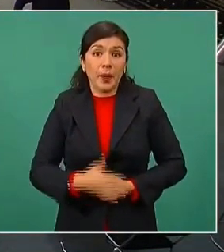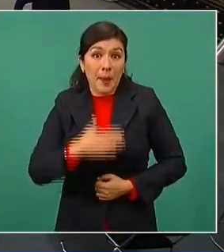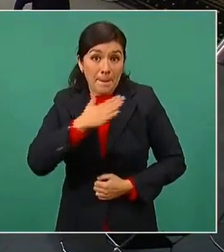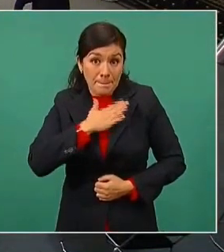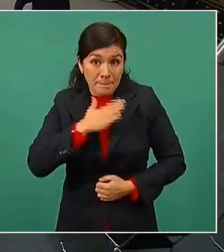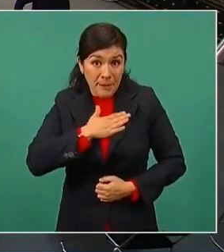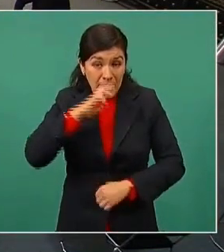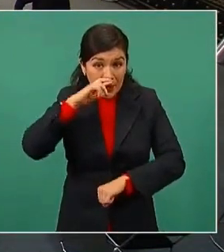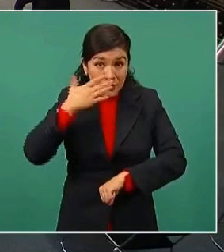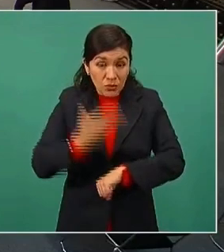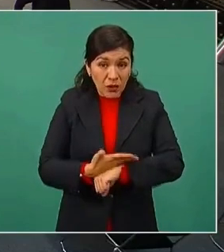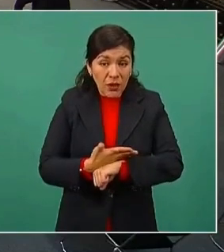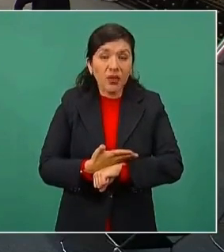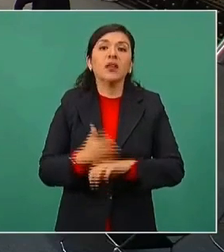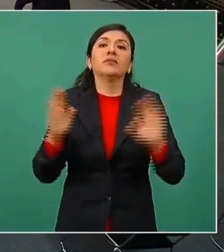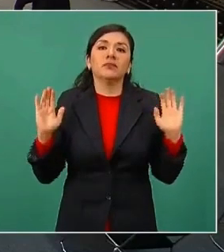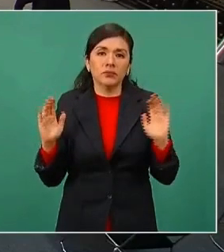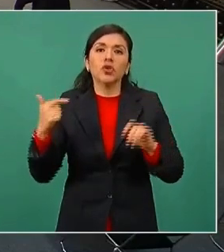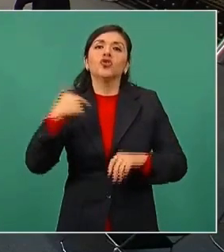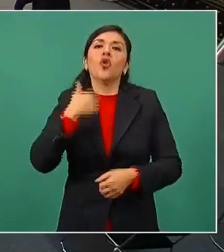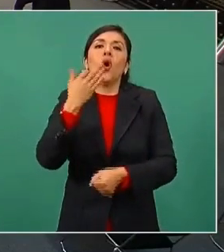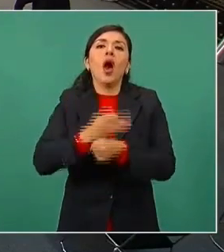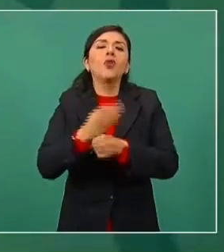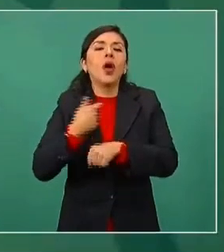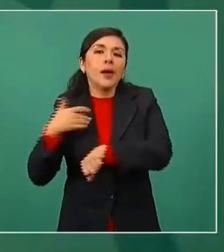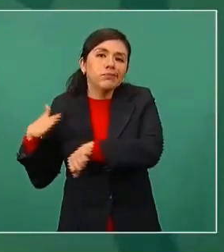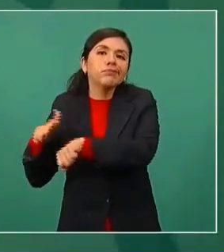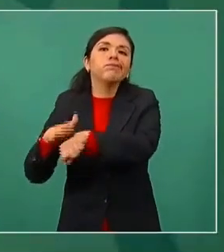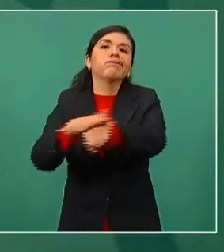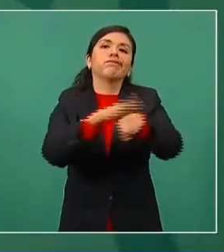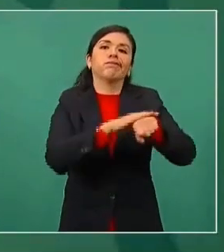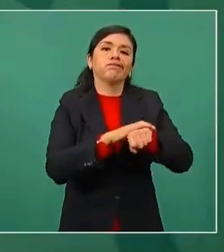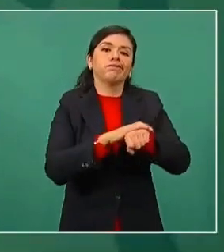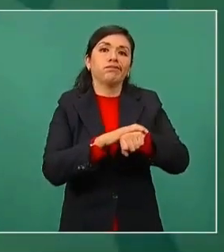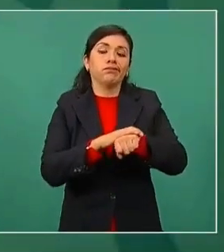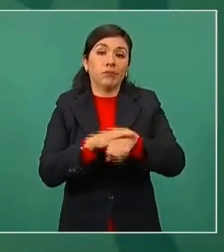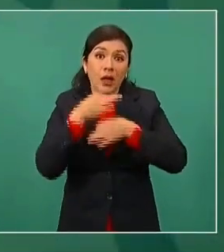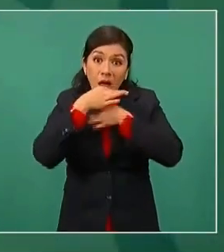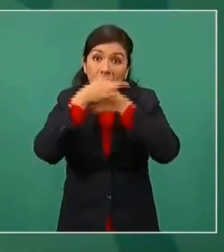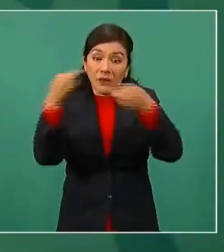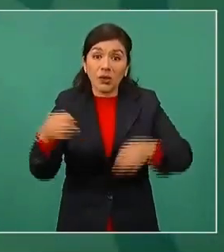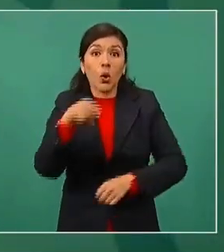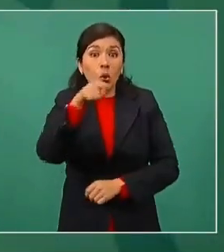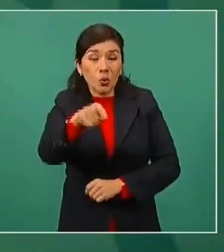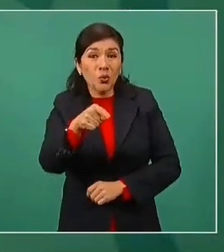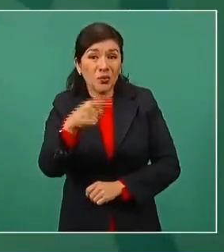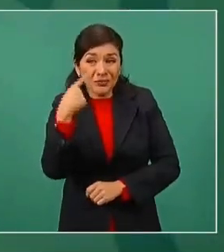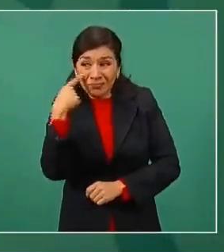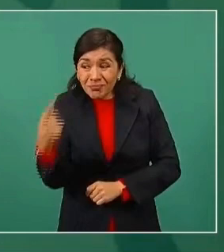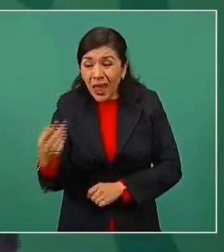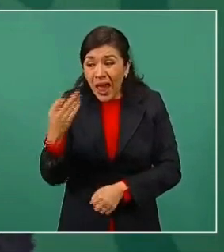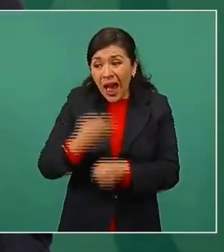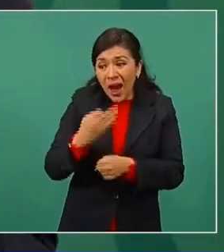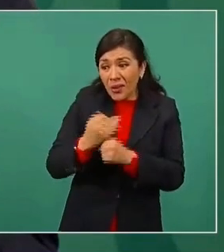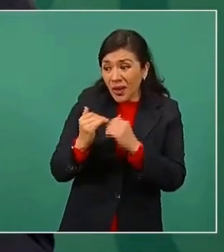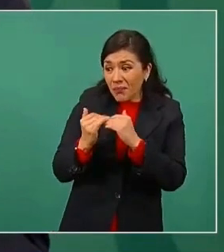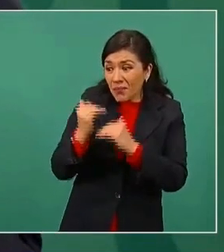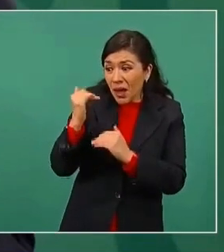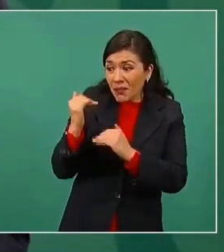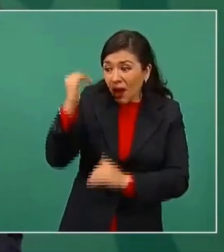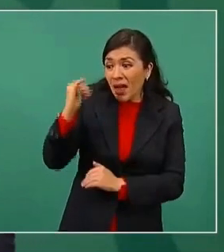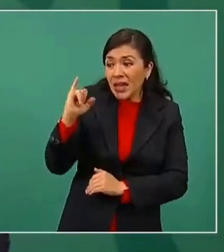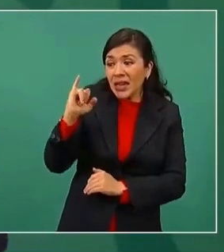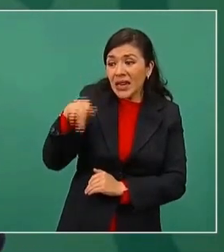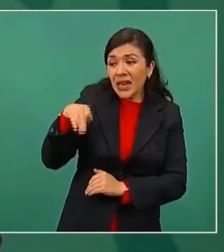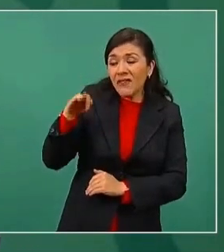corresponde es este llamado a decir, bueno, si tienes una inflación del 7% y